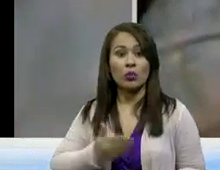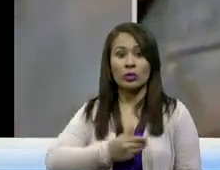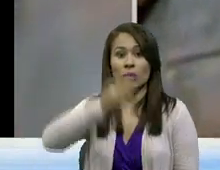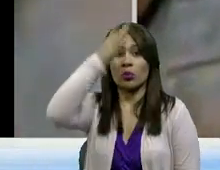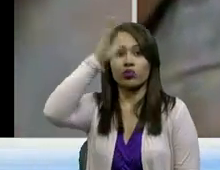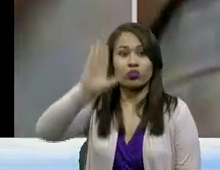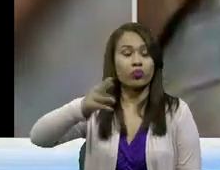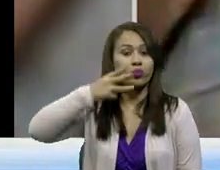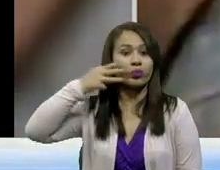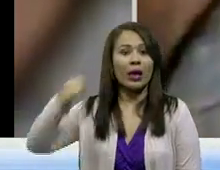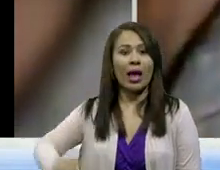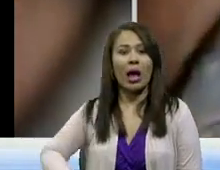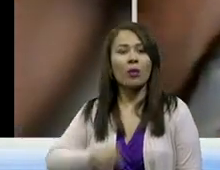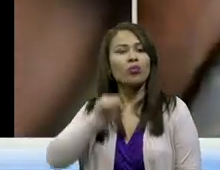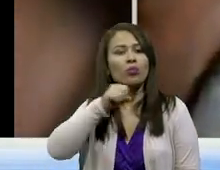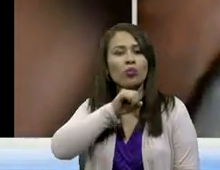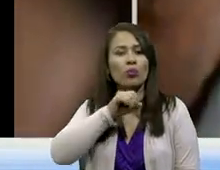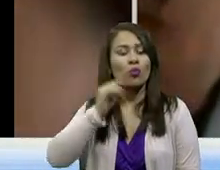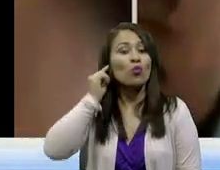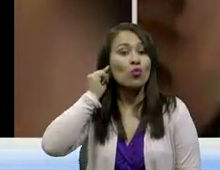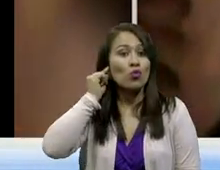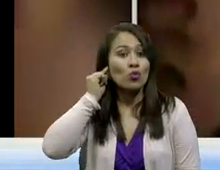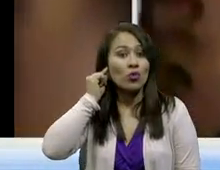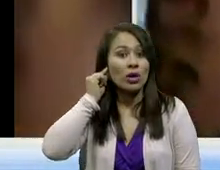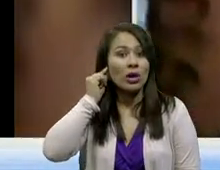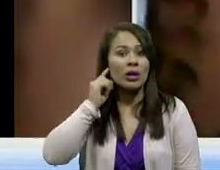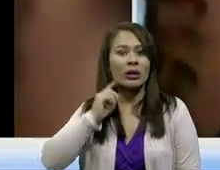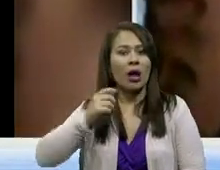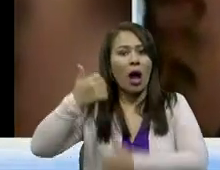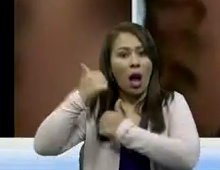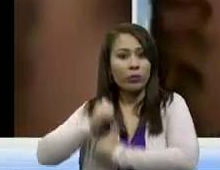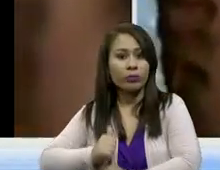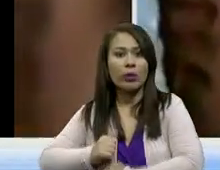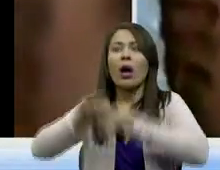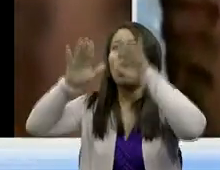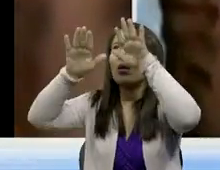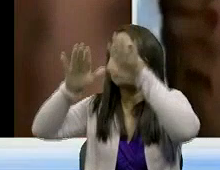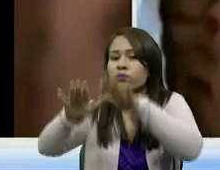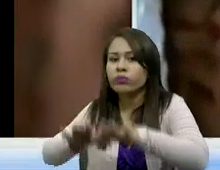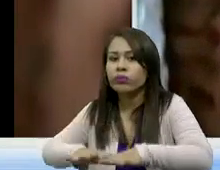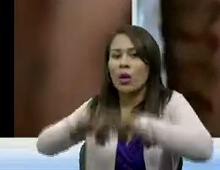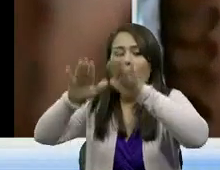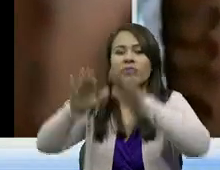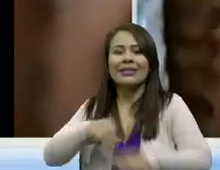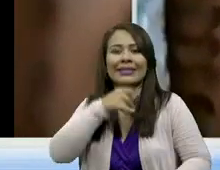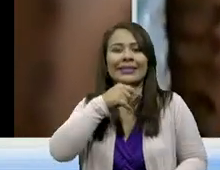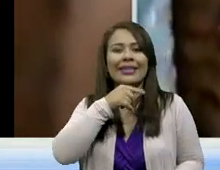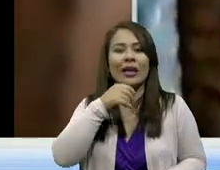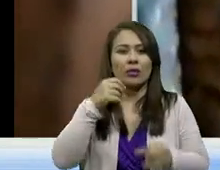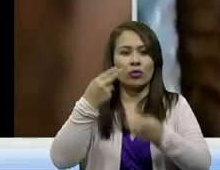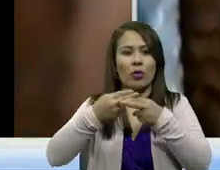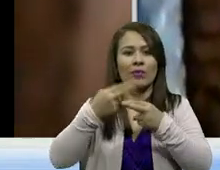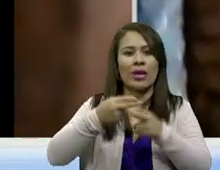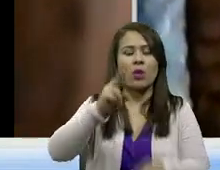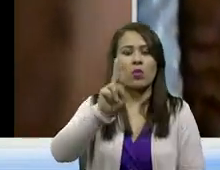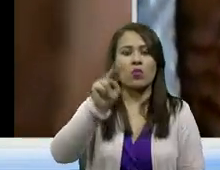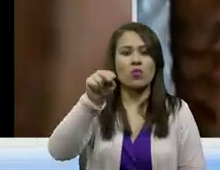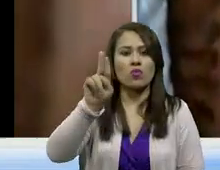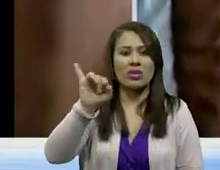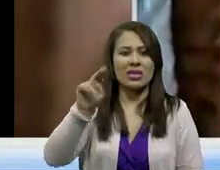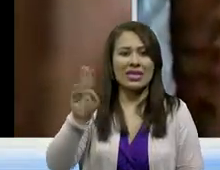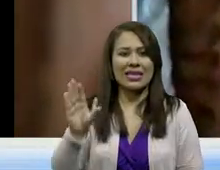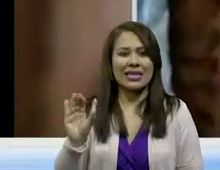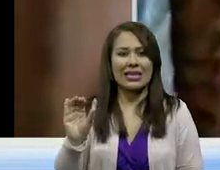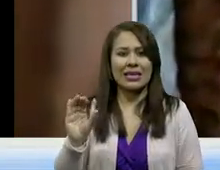las mujeres ancianas, ellos adoran, cantan al Nunqui. Y la persona que canta, adora oración al